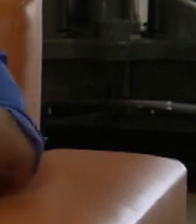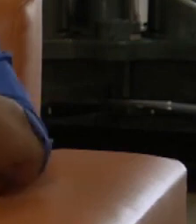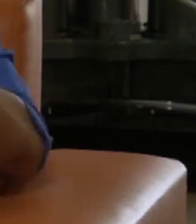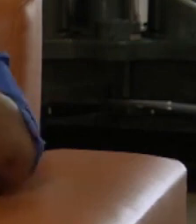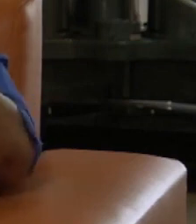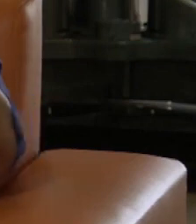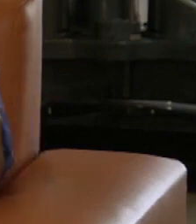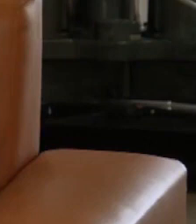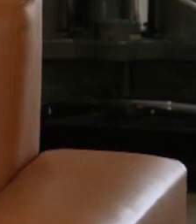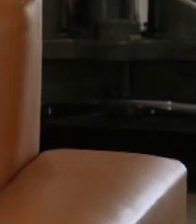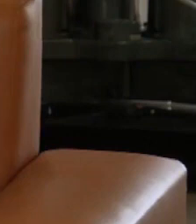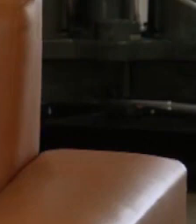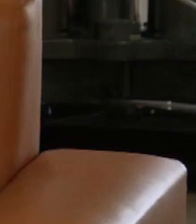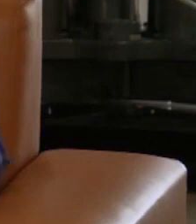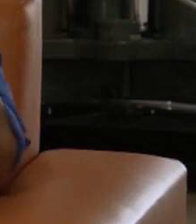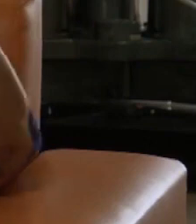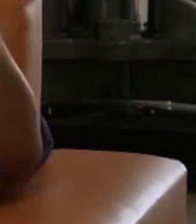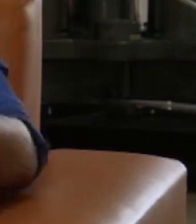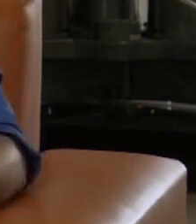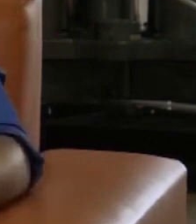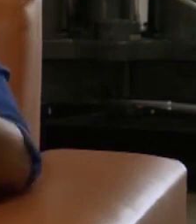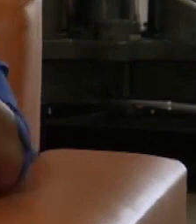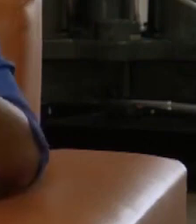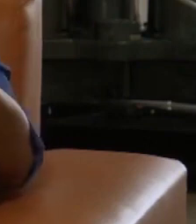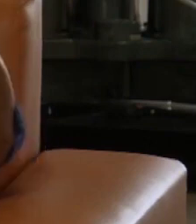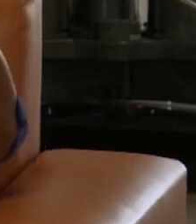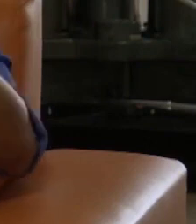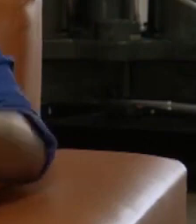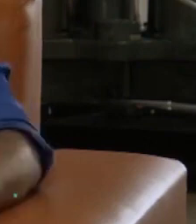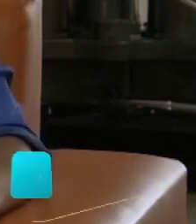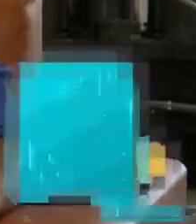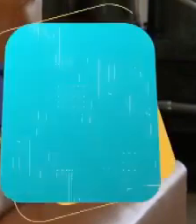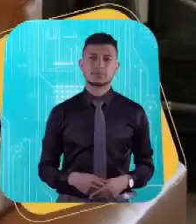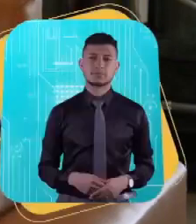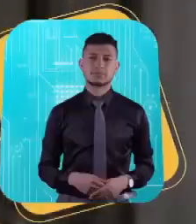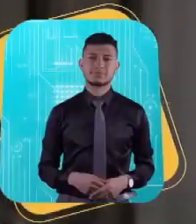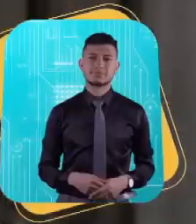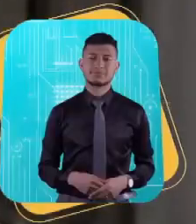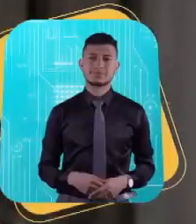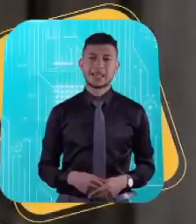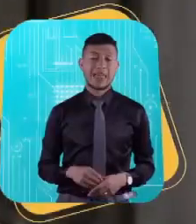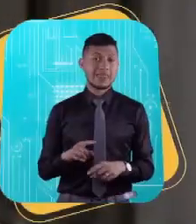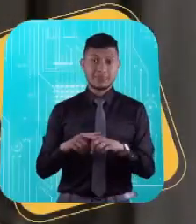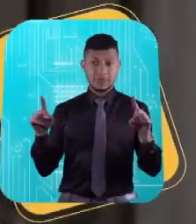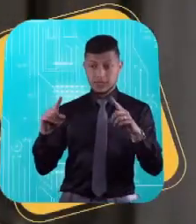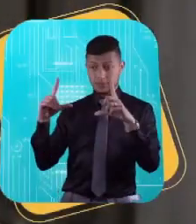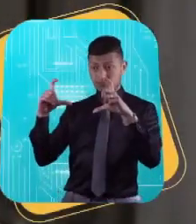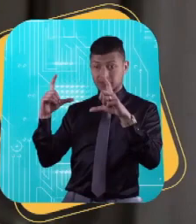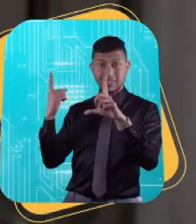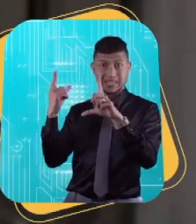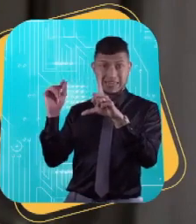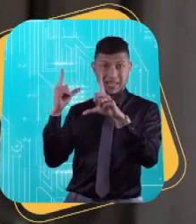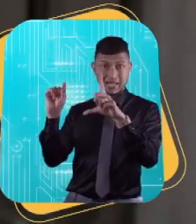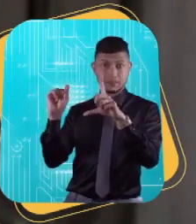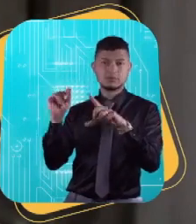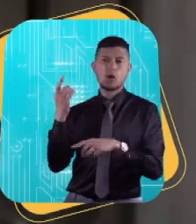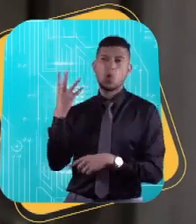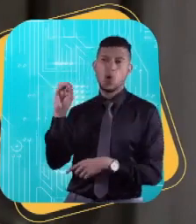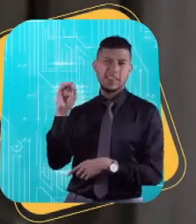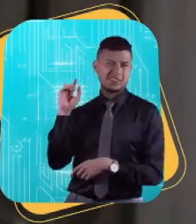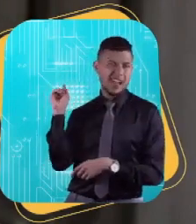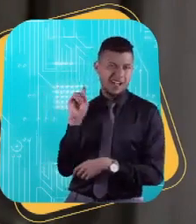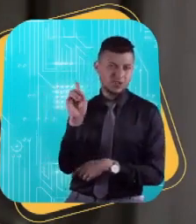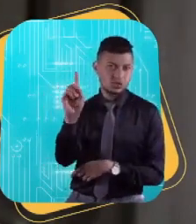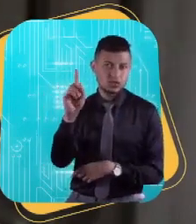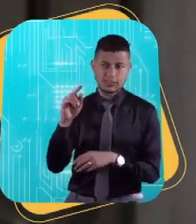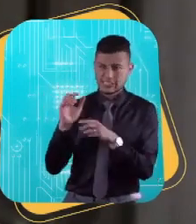logran tener la misma calidad de una cámara fotográfica o aún no se logra? La diferencia con una cámara digital es que